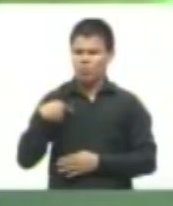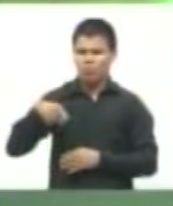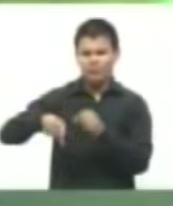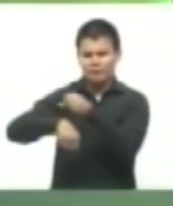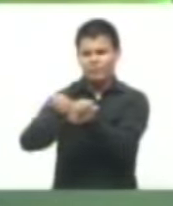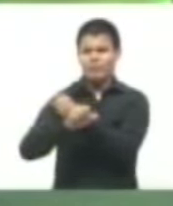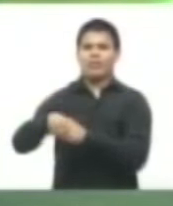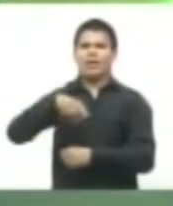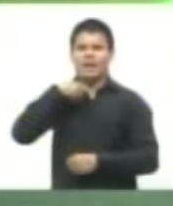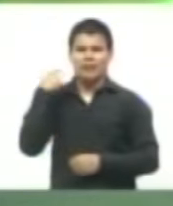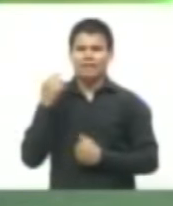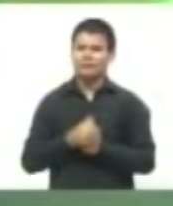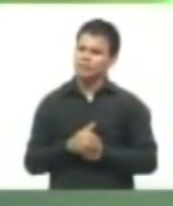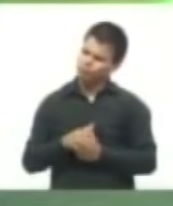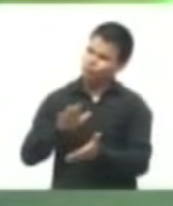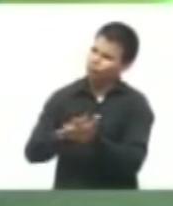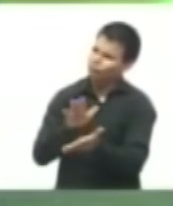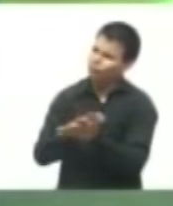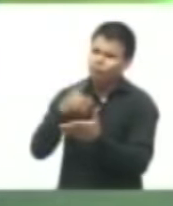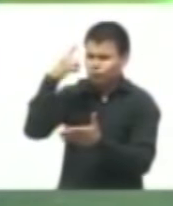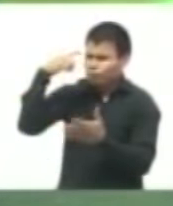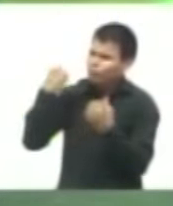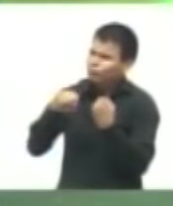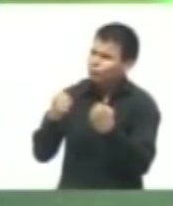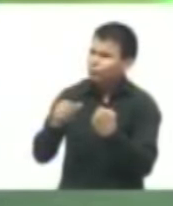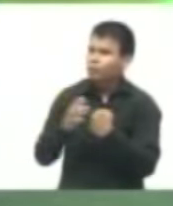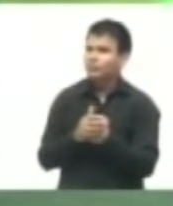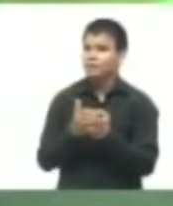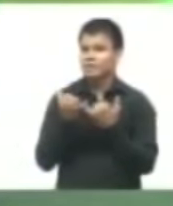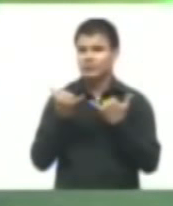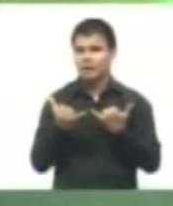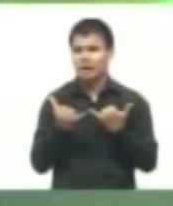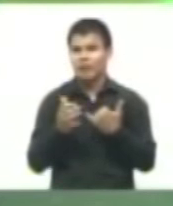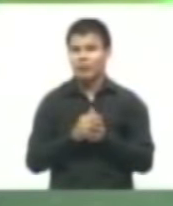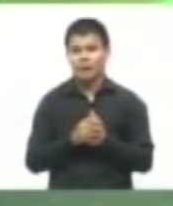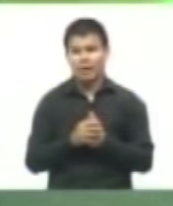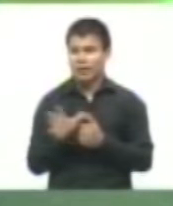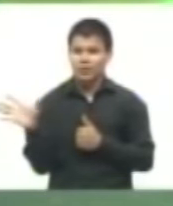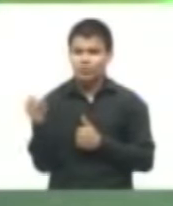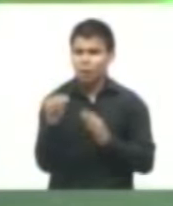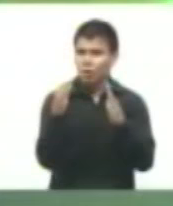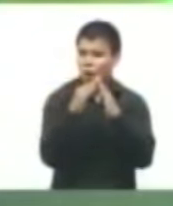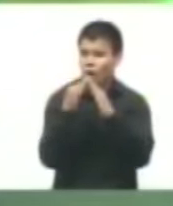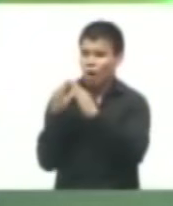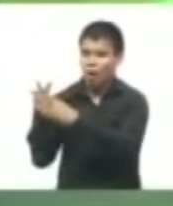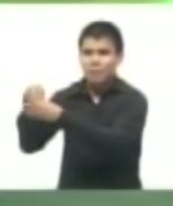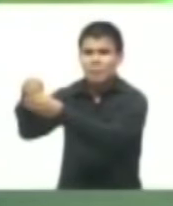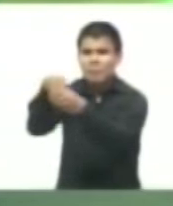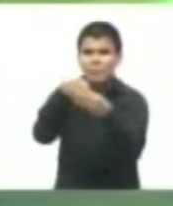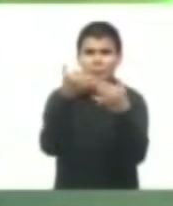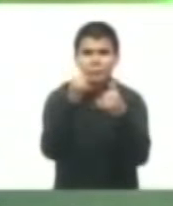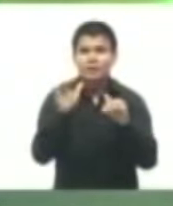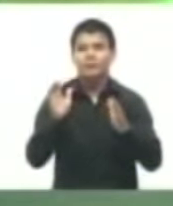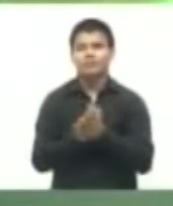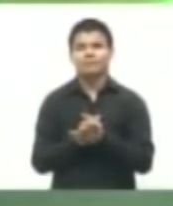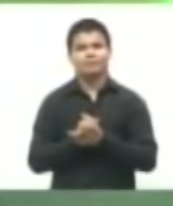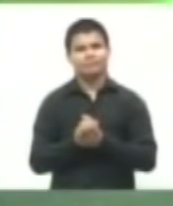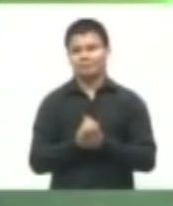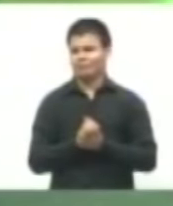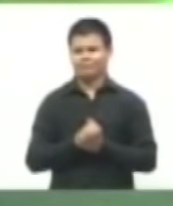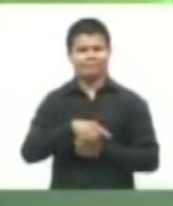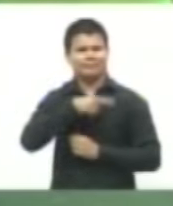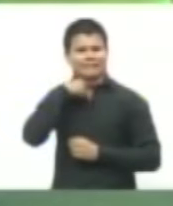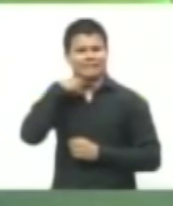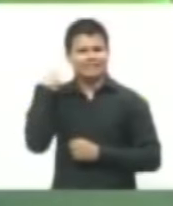que eso sí, era lo que teníamos. Sí. Bueno, y vamos a ver ahora, qué pasa, porque calabaza, calabaza, todo el mundo para la casa. Ya, para atrás. Una actuación pésima